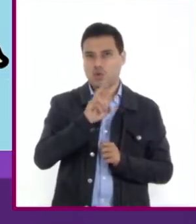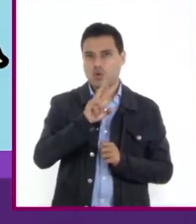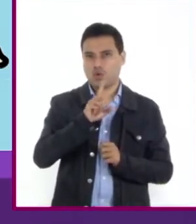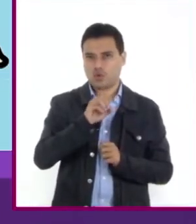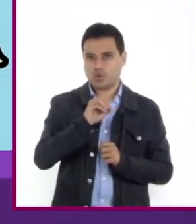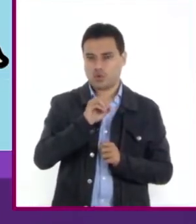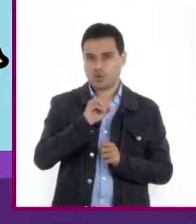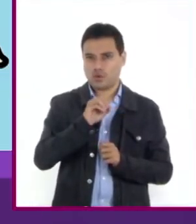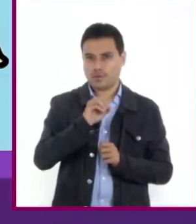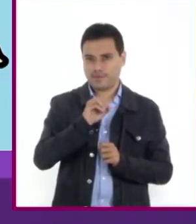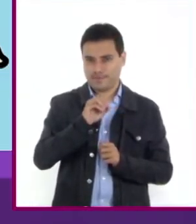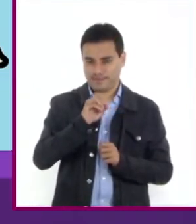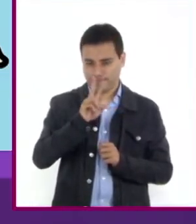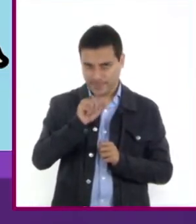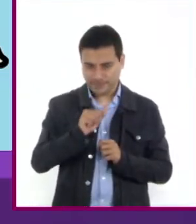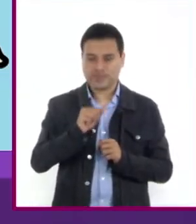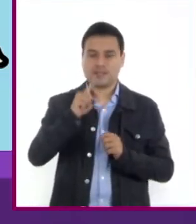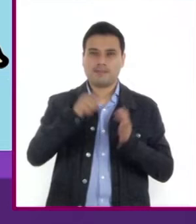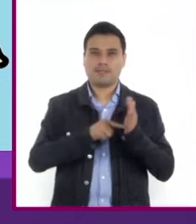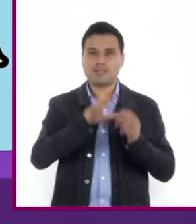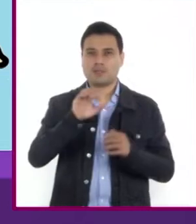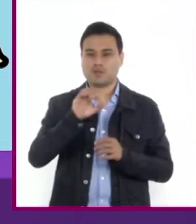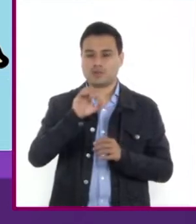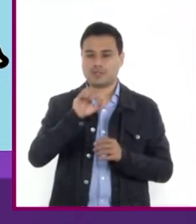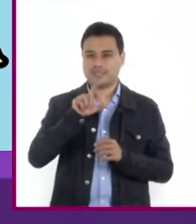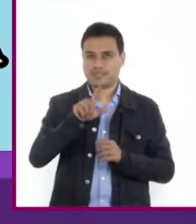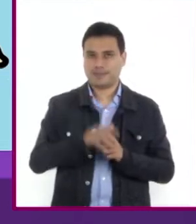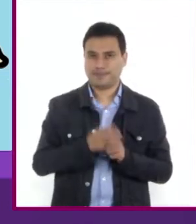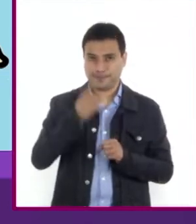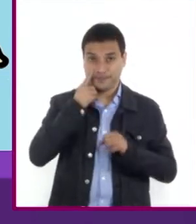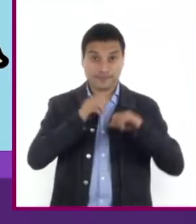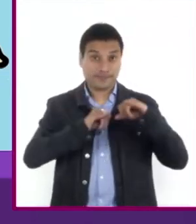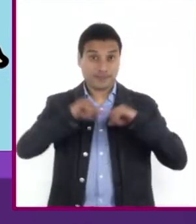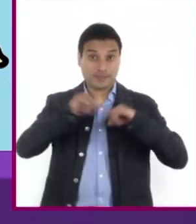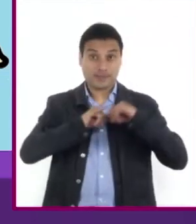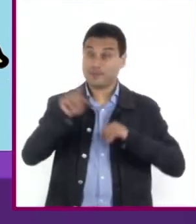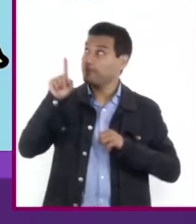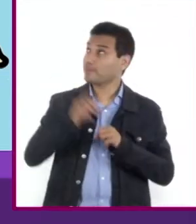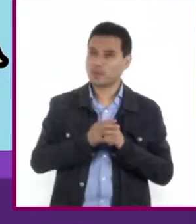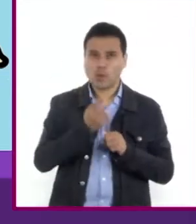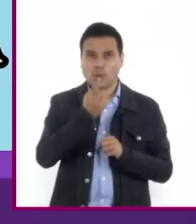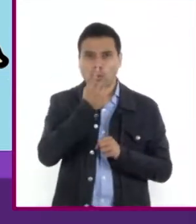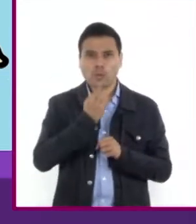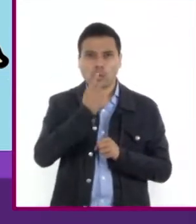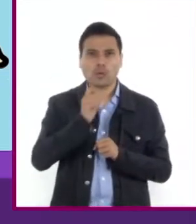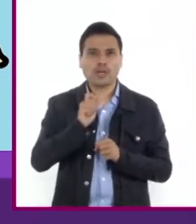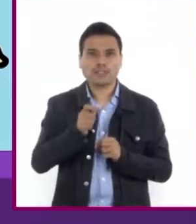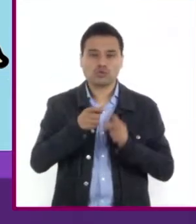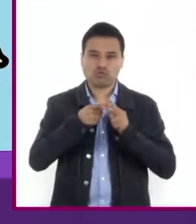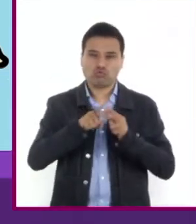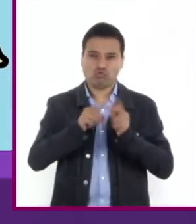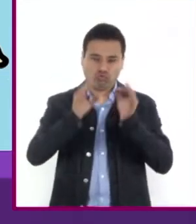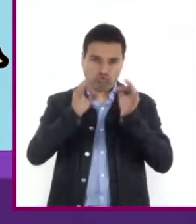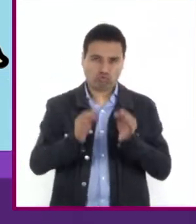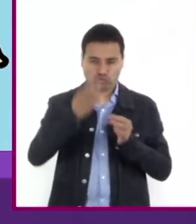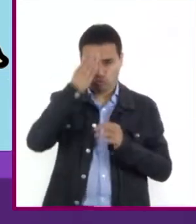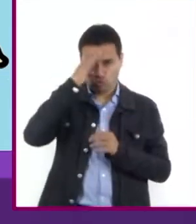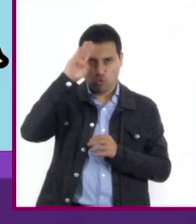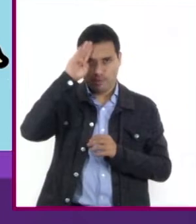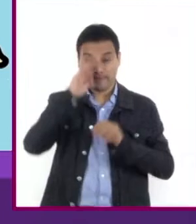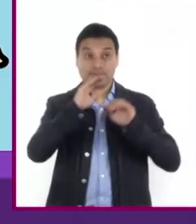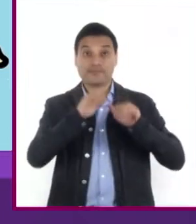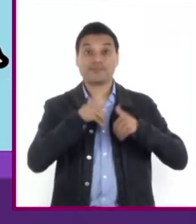en 1517. Como puedes ver en este mapa, en la Ruta Roja salió de Cuba y llegó a